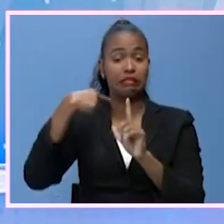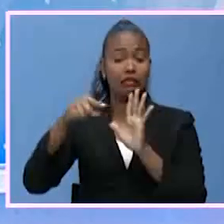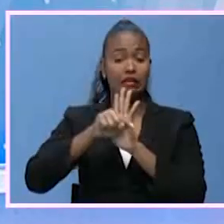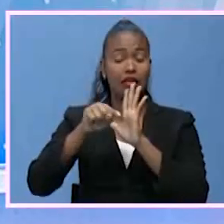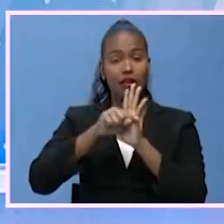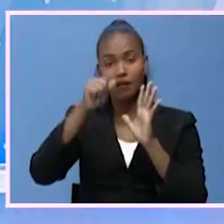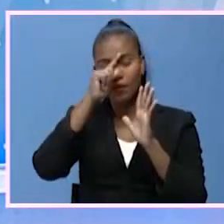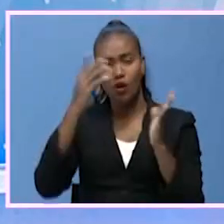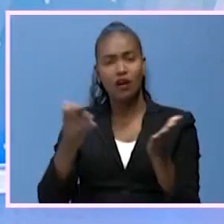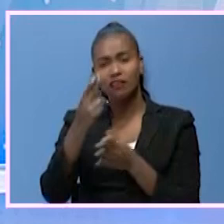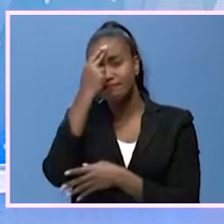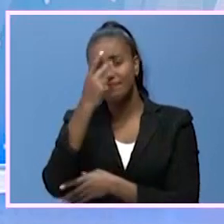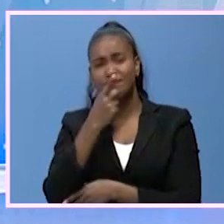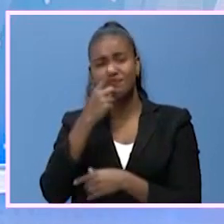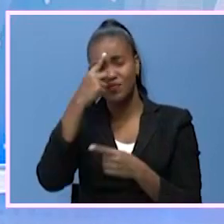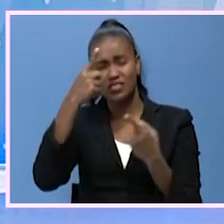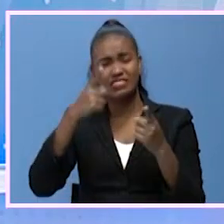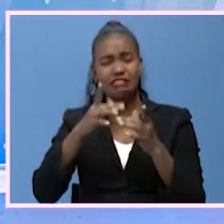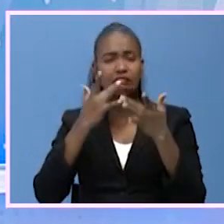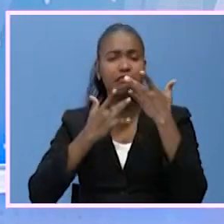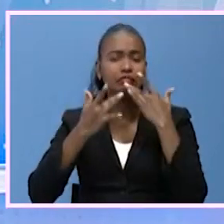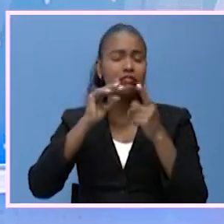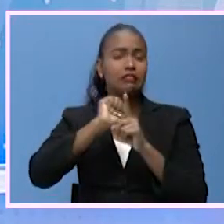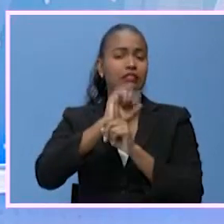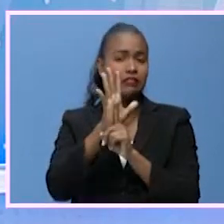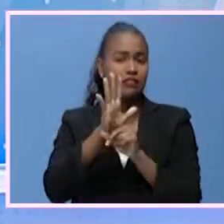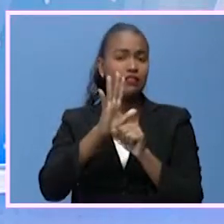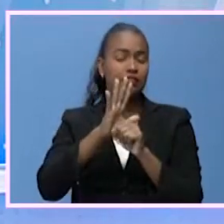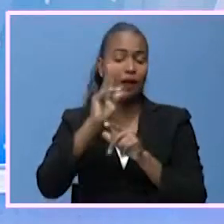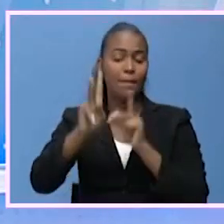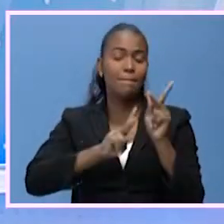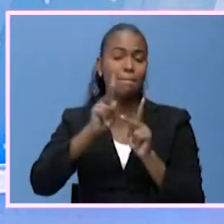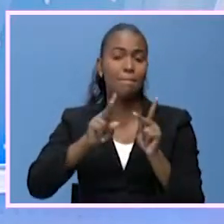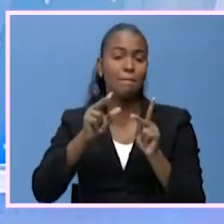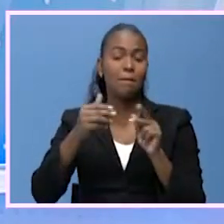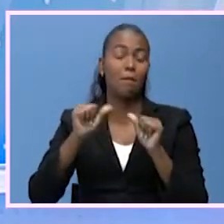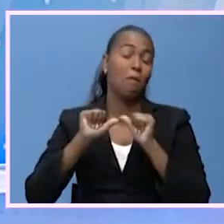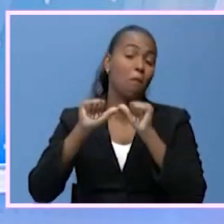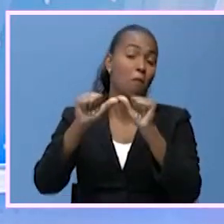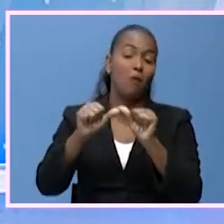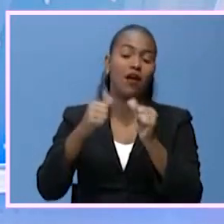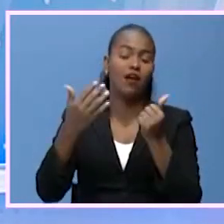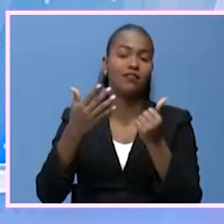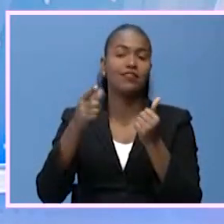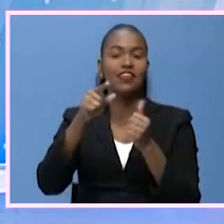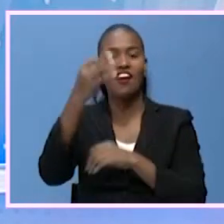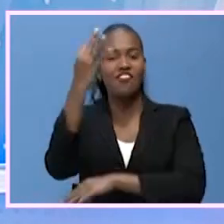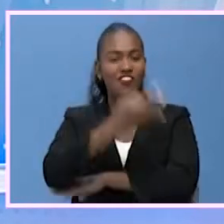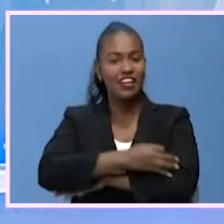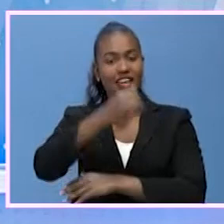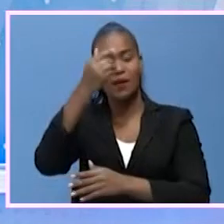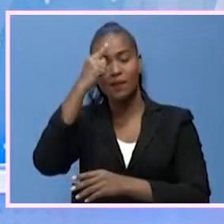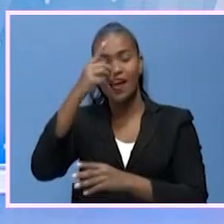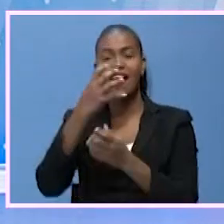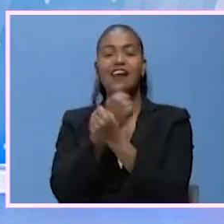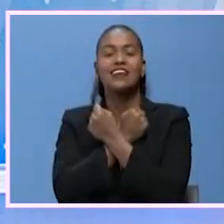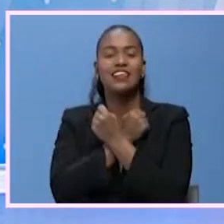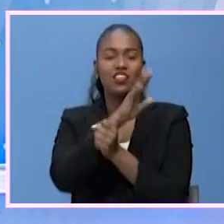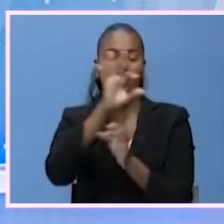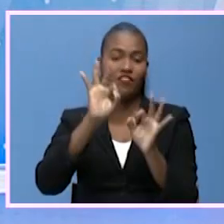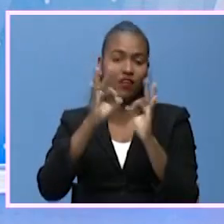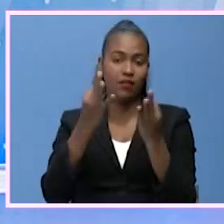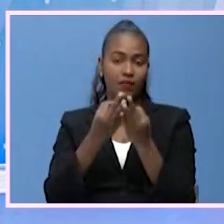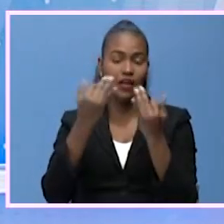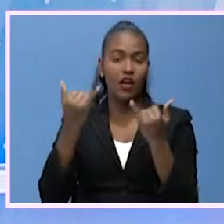los dominicanos debido a la pandemia del COVID-19, las personas no dejan pasar la fecha sin agradar a sus seres queridos. Nuestra